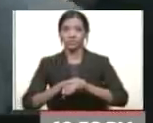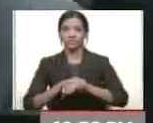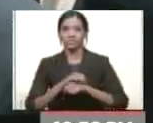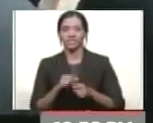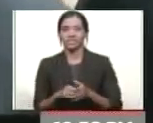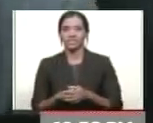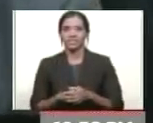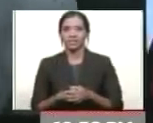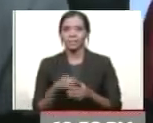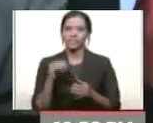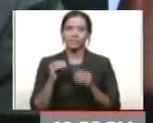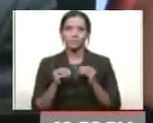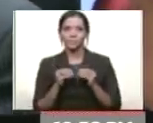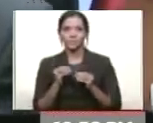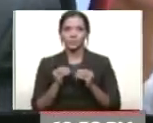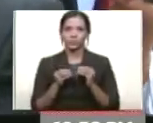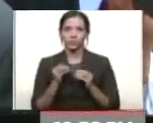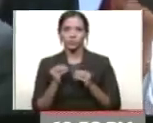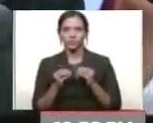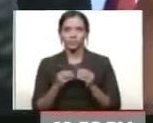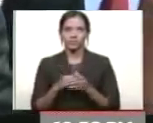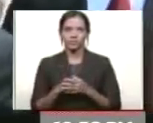¿Cómo para allá? ¿Ah? Pero te vas. Bueno,